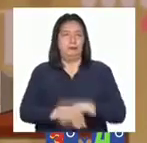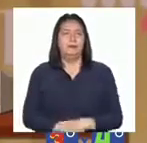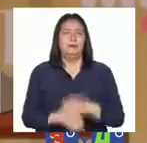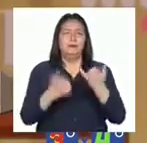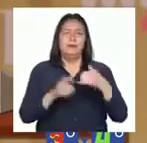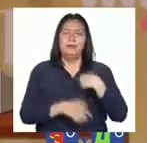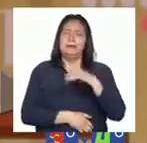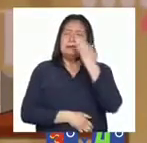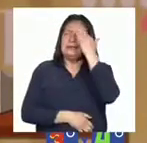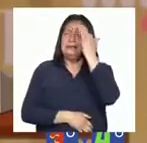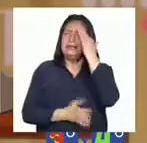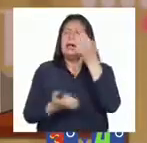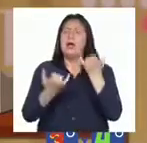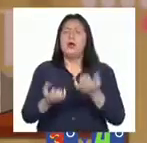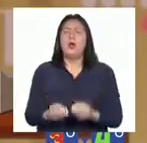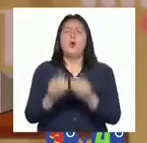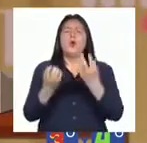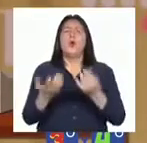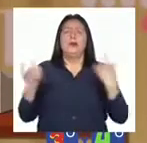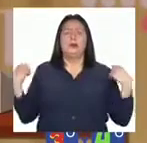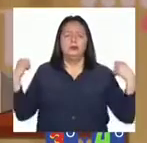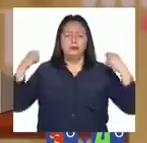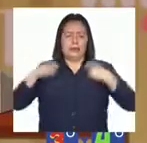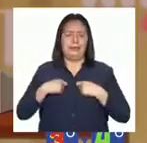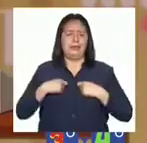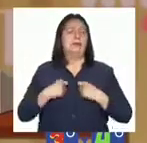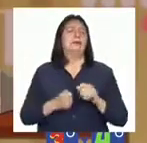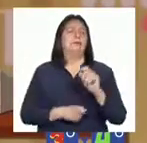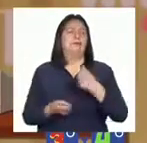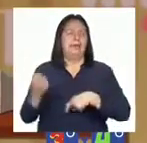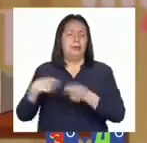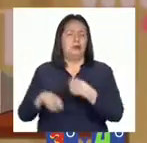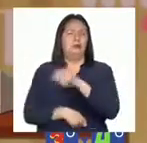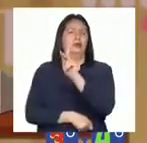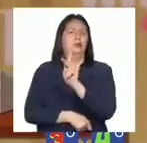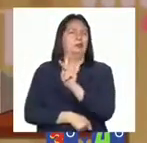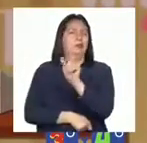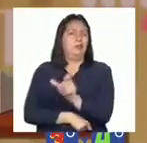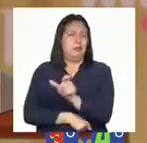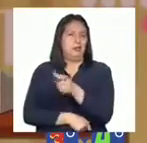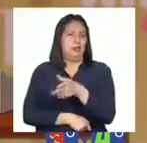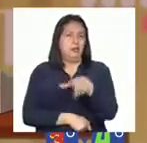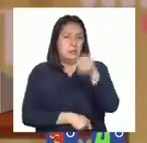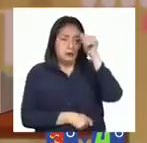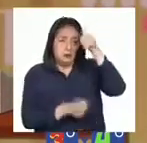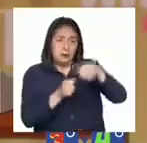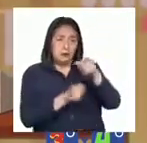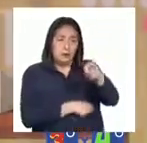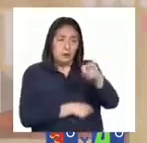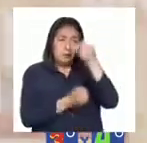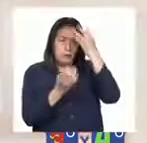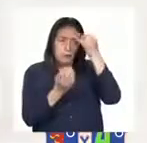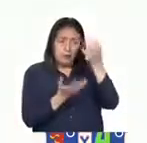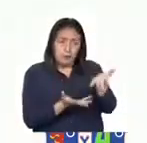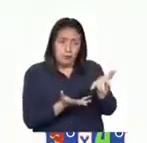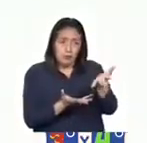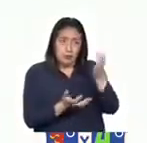Vamos a descubrir ahora cuántas mantas ha vendido Quilla. ¿Recuerdan cuáles eran los datos que recordaron?